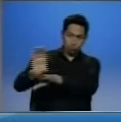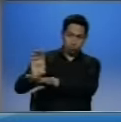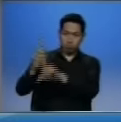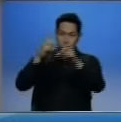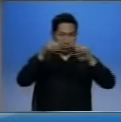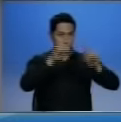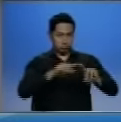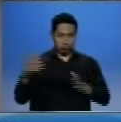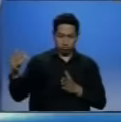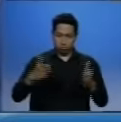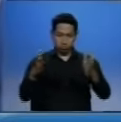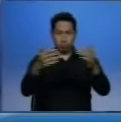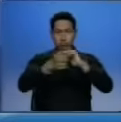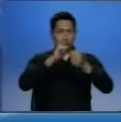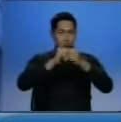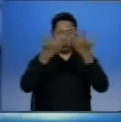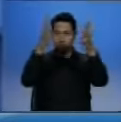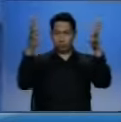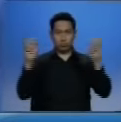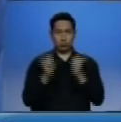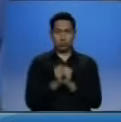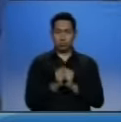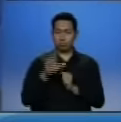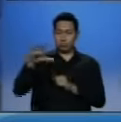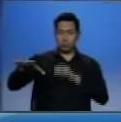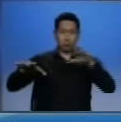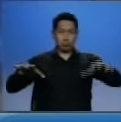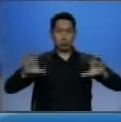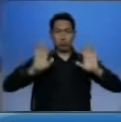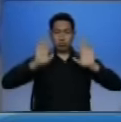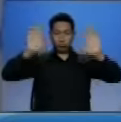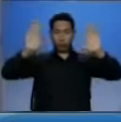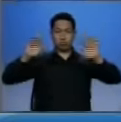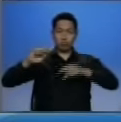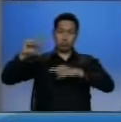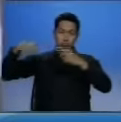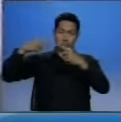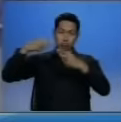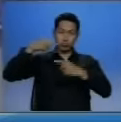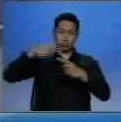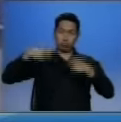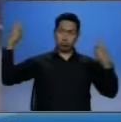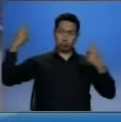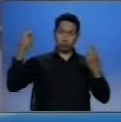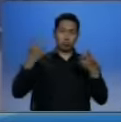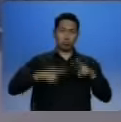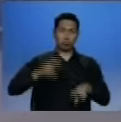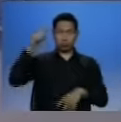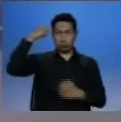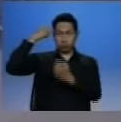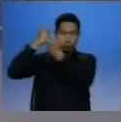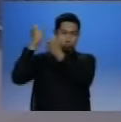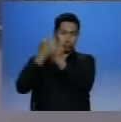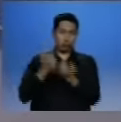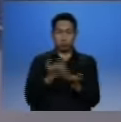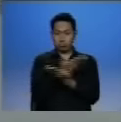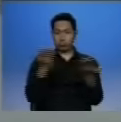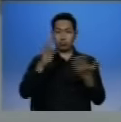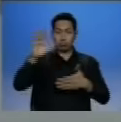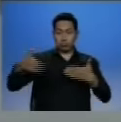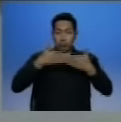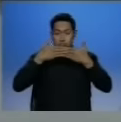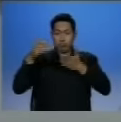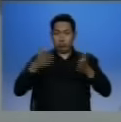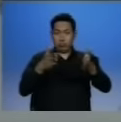no hemos tenido ninguna novedad. Fuera de estos dos plantones, tanto de la oposición como del oficialismo, no se registró cierre de vías